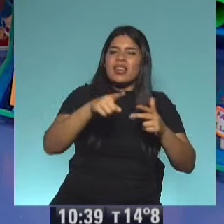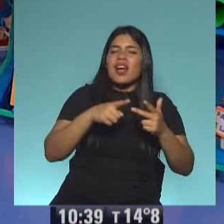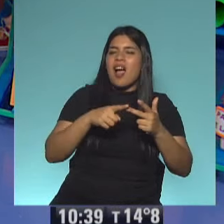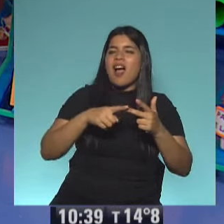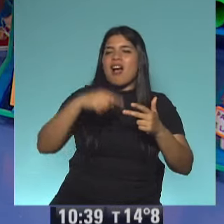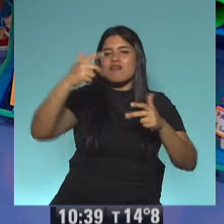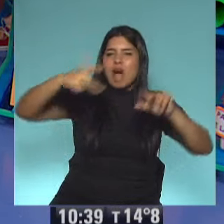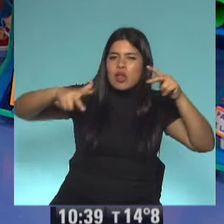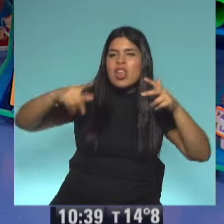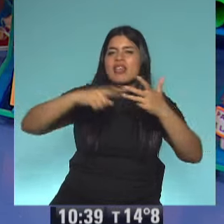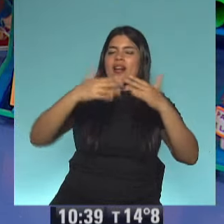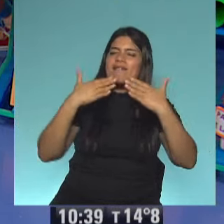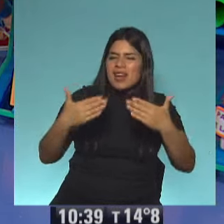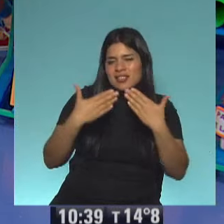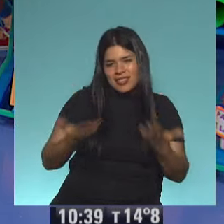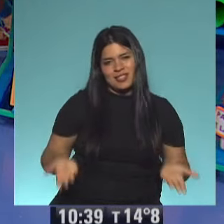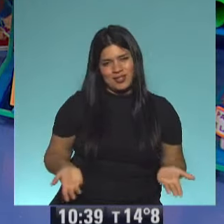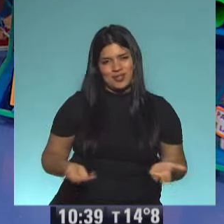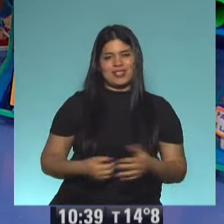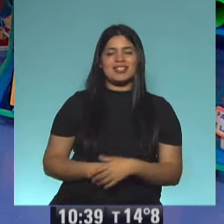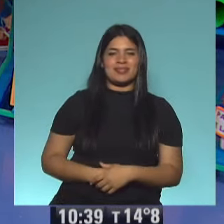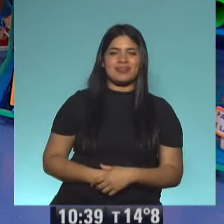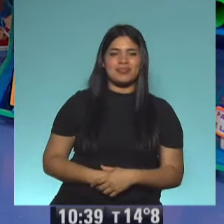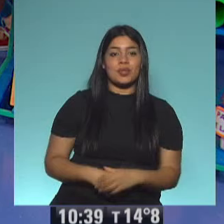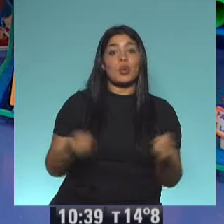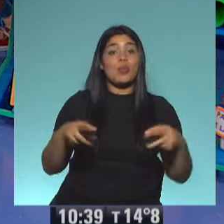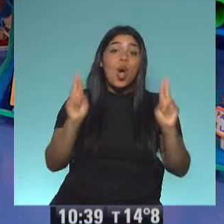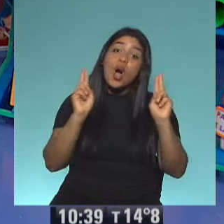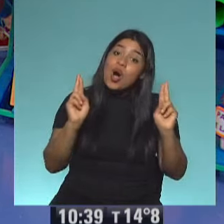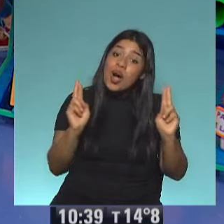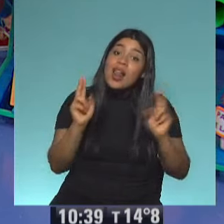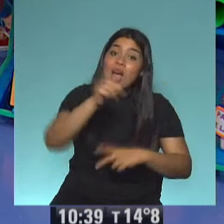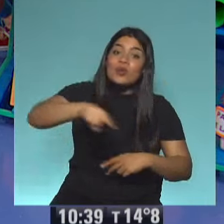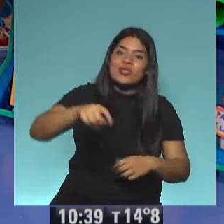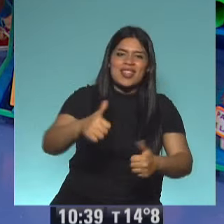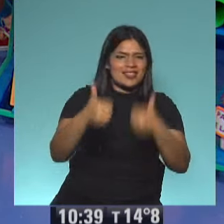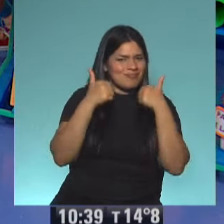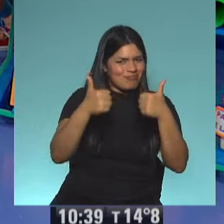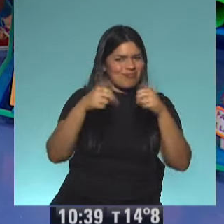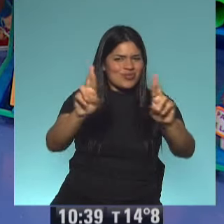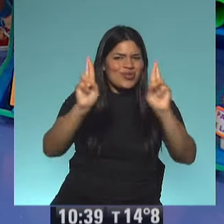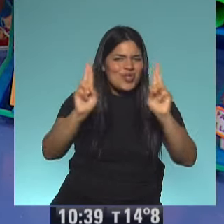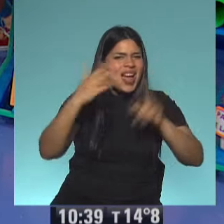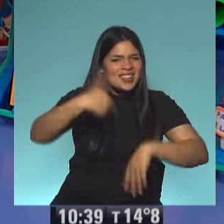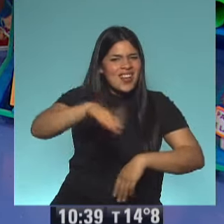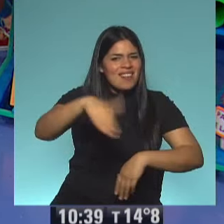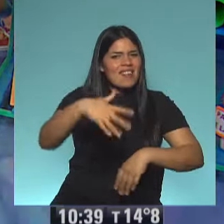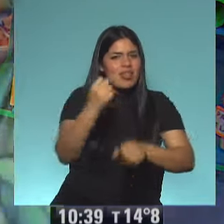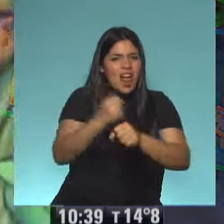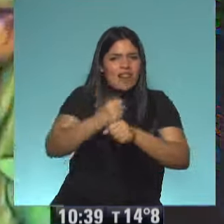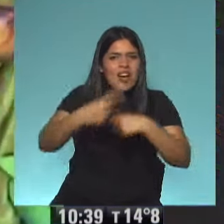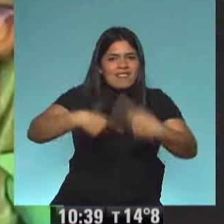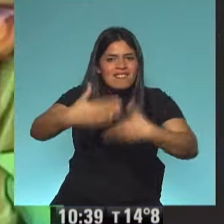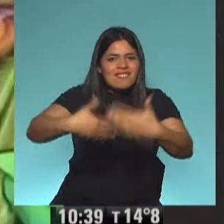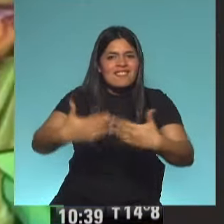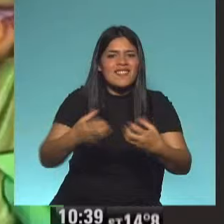de las marionetas. Felicitaciones. Y bueno, que tengan hermosa producción, que sigan trabajando para crear más